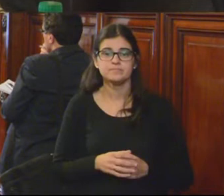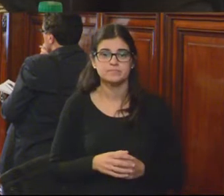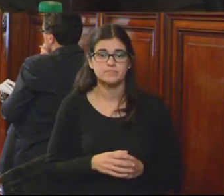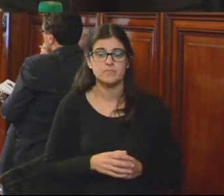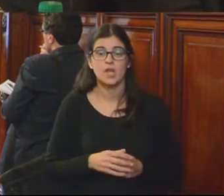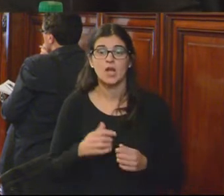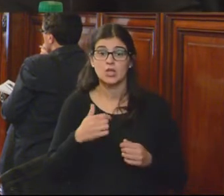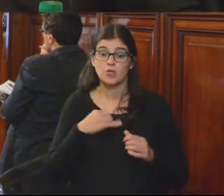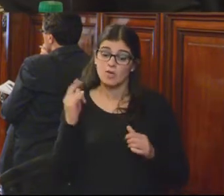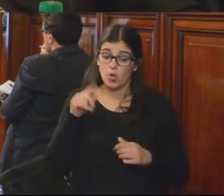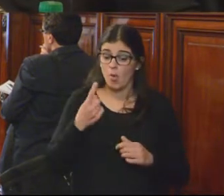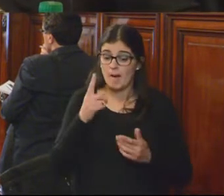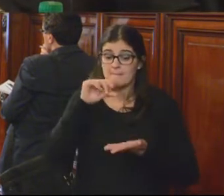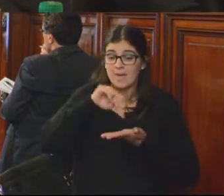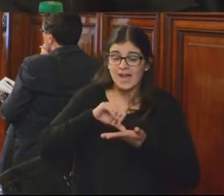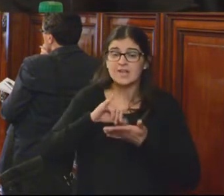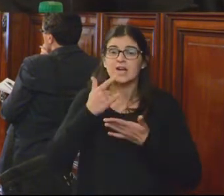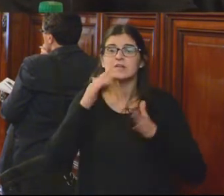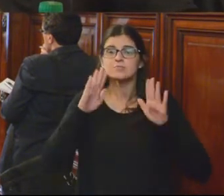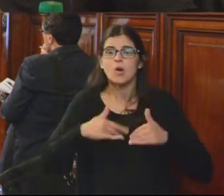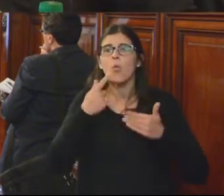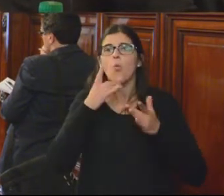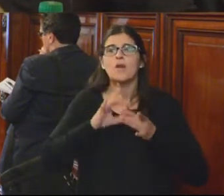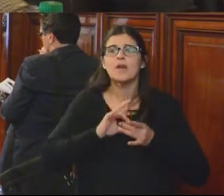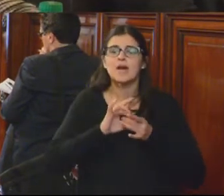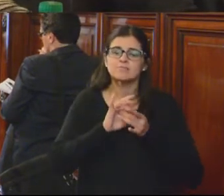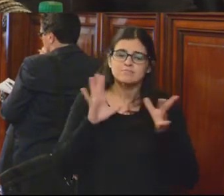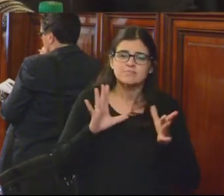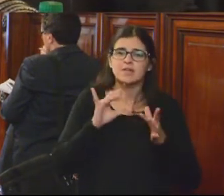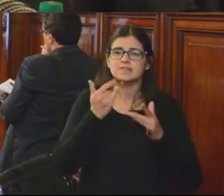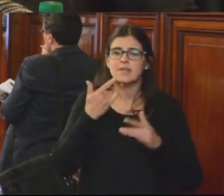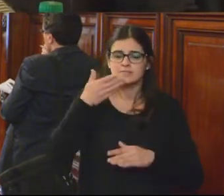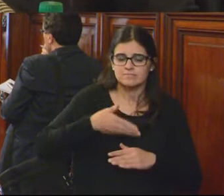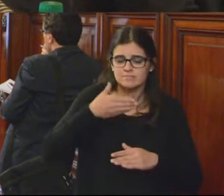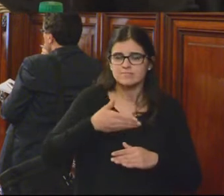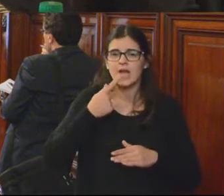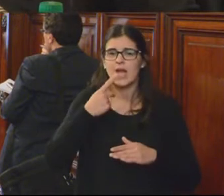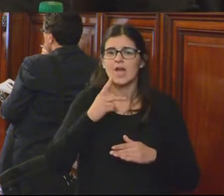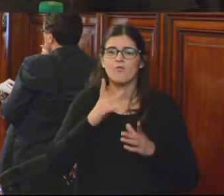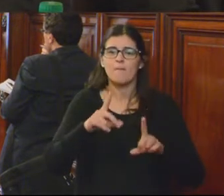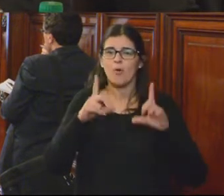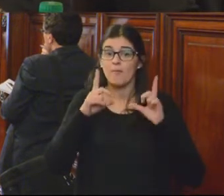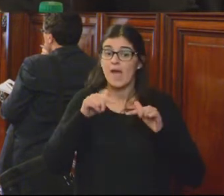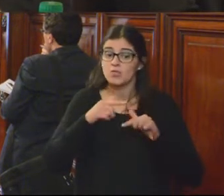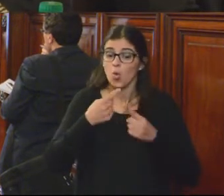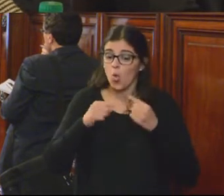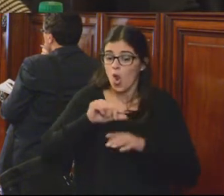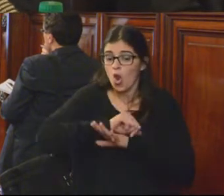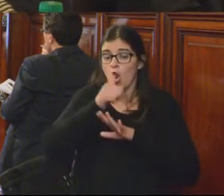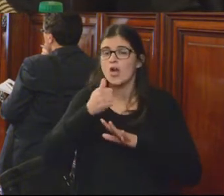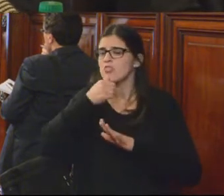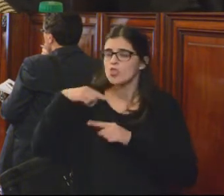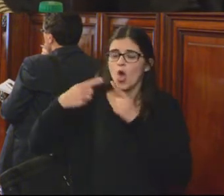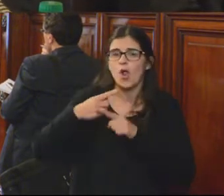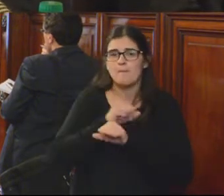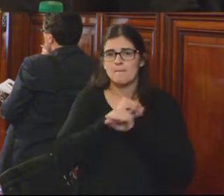Yo vengo de un país donde está consagrada una democracia participativa y protagónica. Para nosotros eso es un logro histórico